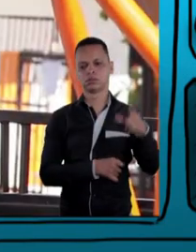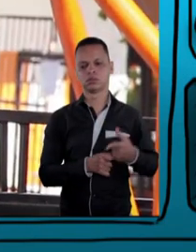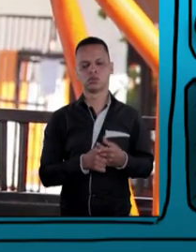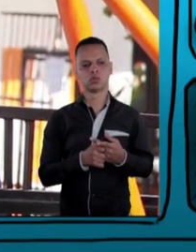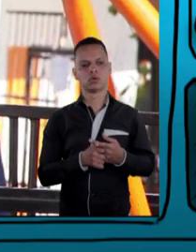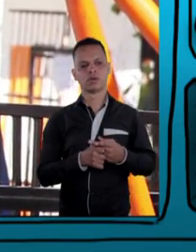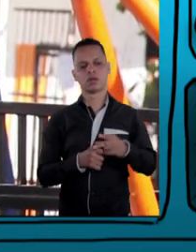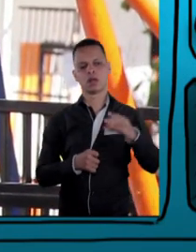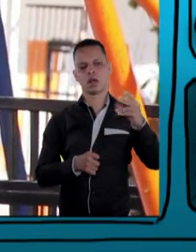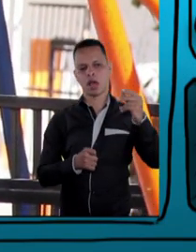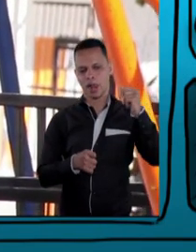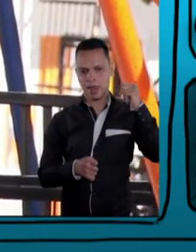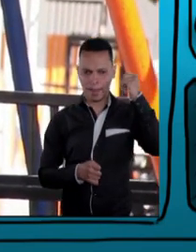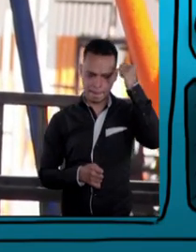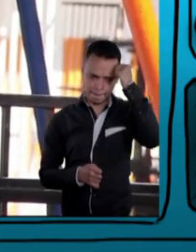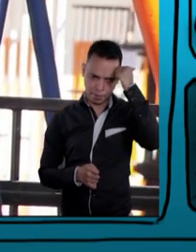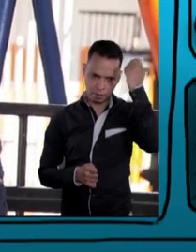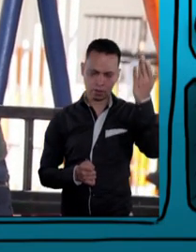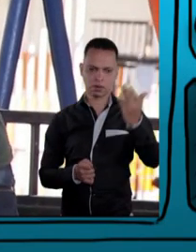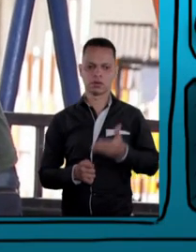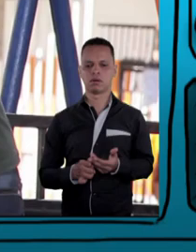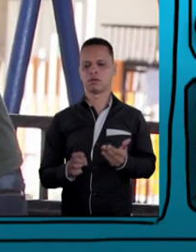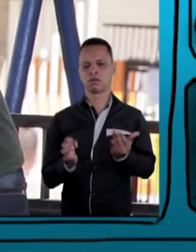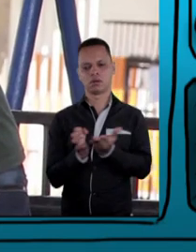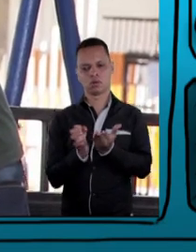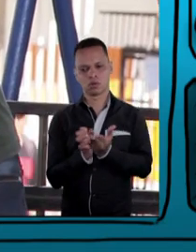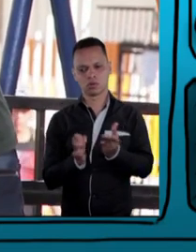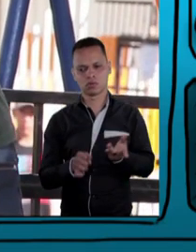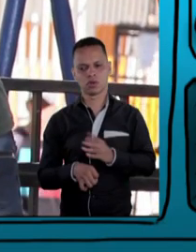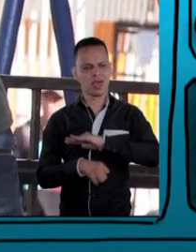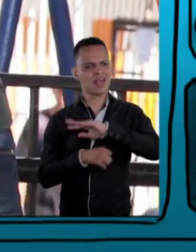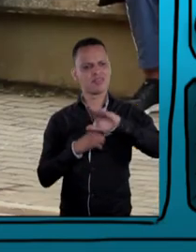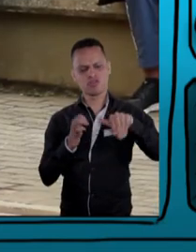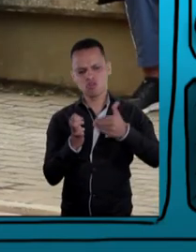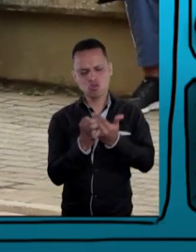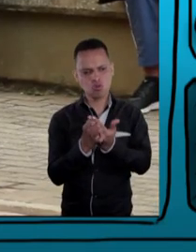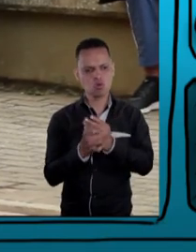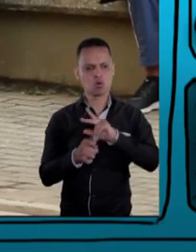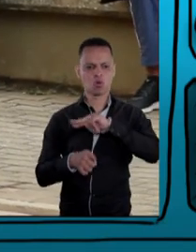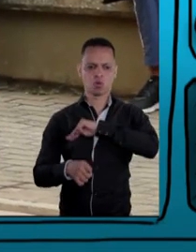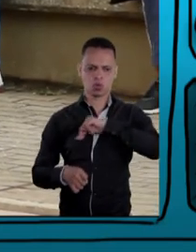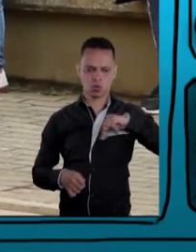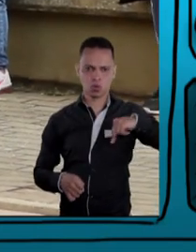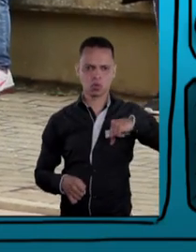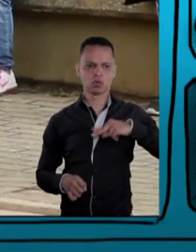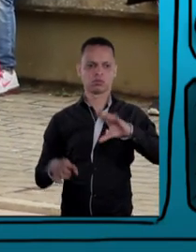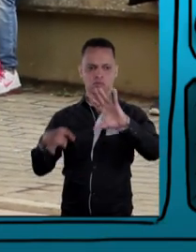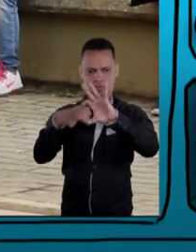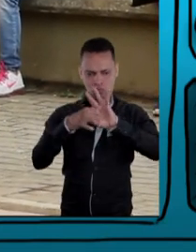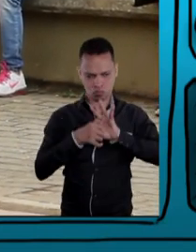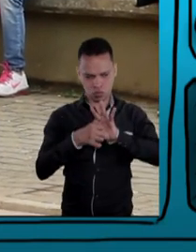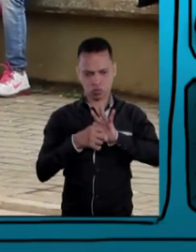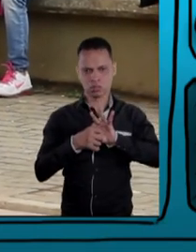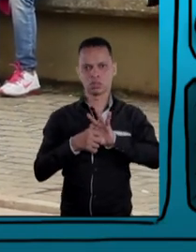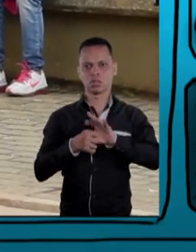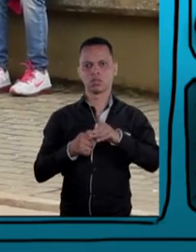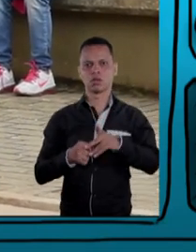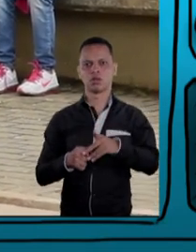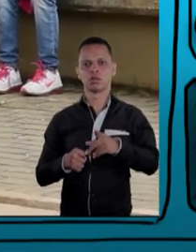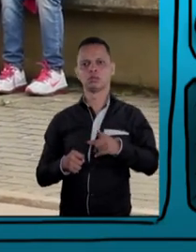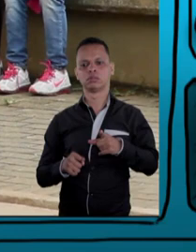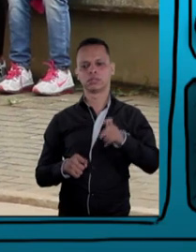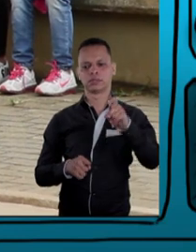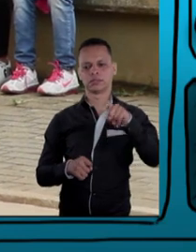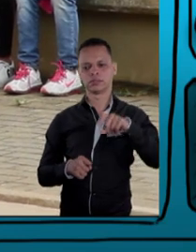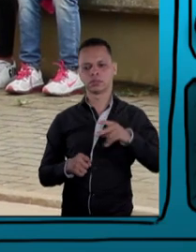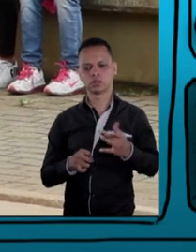dejando la responsabilidad a los planteles educativos, al docente. No, entre todos nosotros tenemos que unirnos, tenemos que formar un bloque.